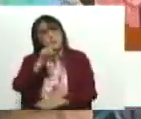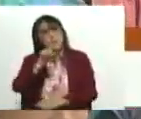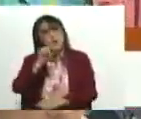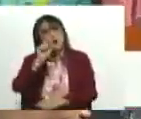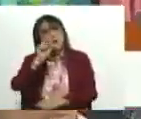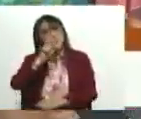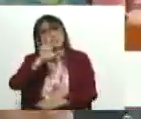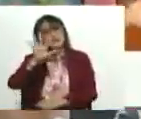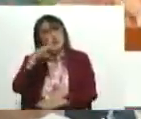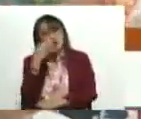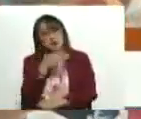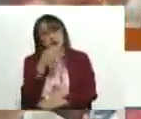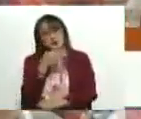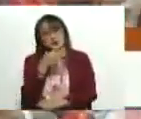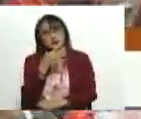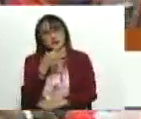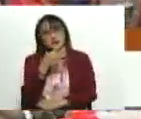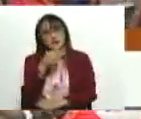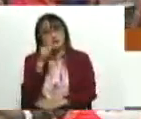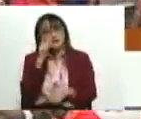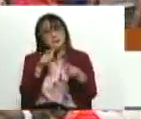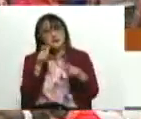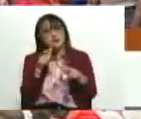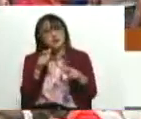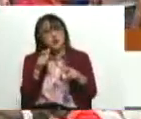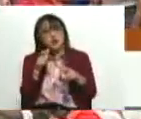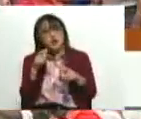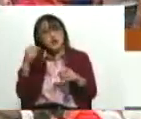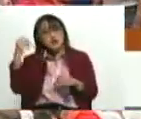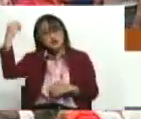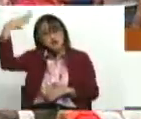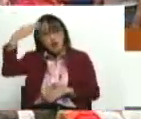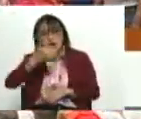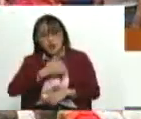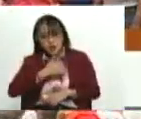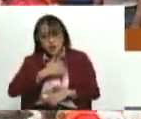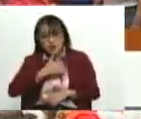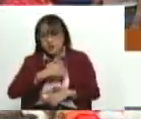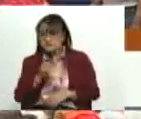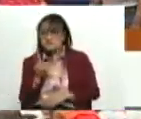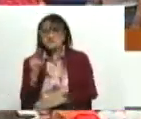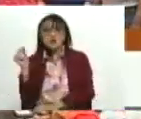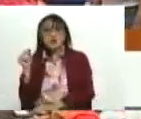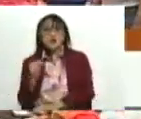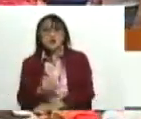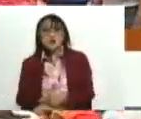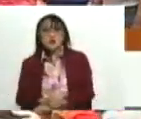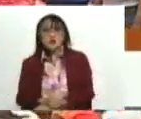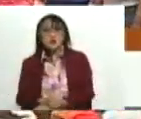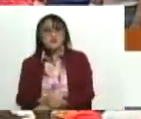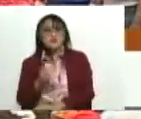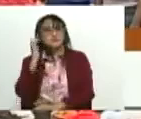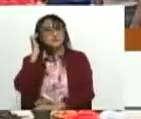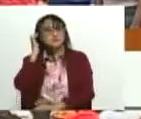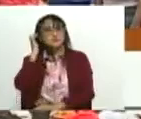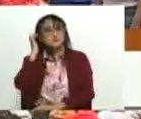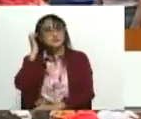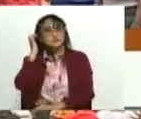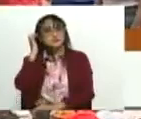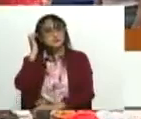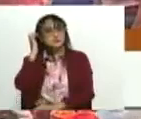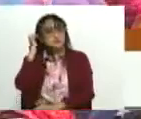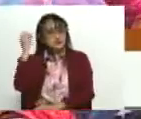1:25... esa gente va a agarrar el sol que estamos agarrando nosotros aquí? No, no, el sol, por